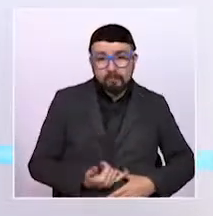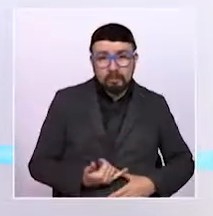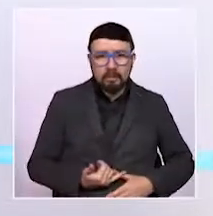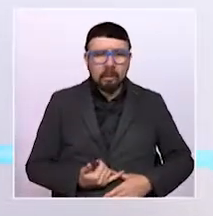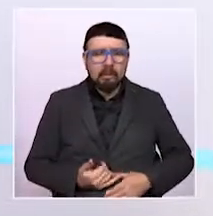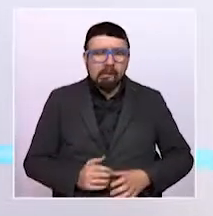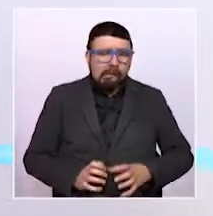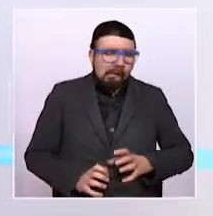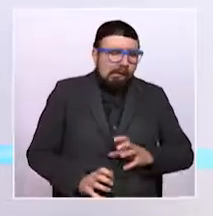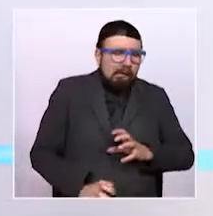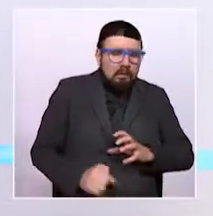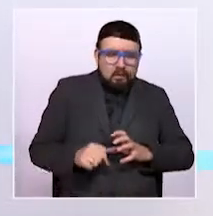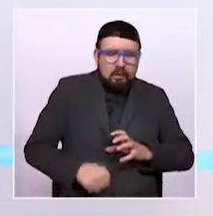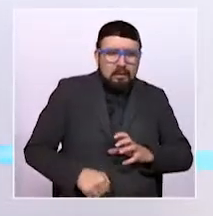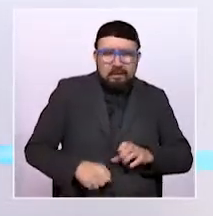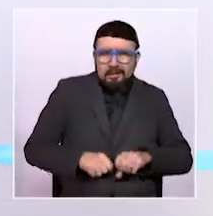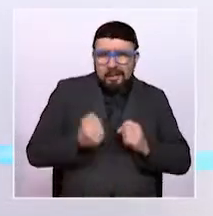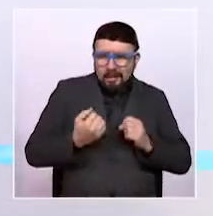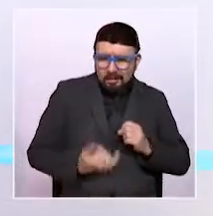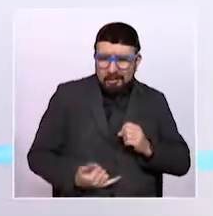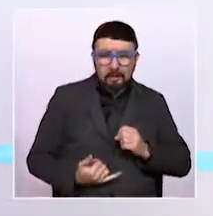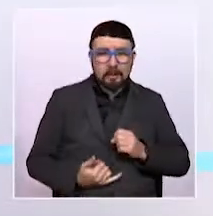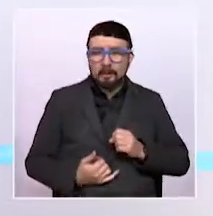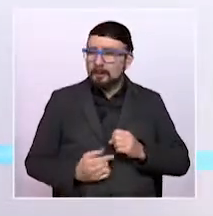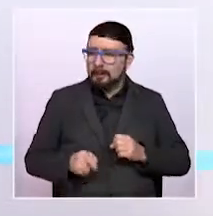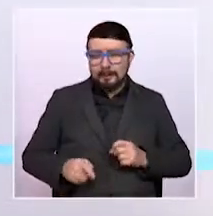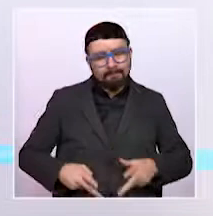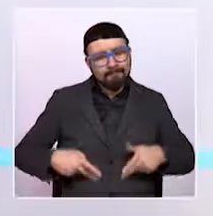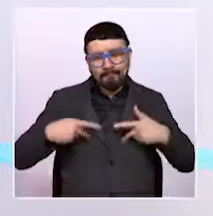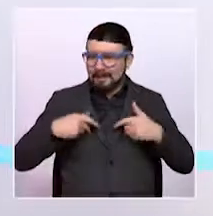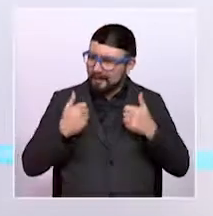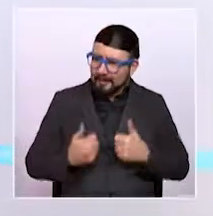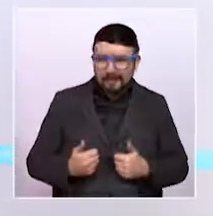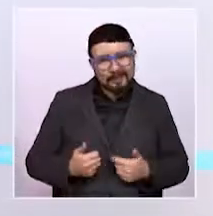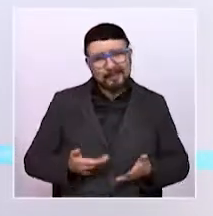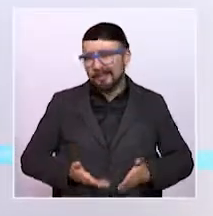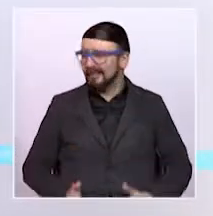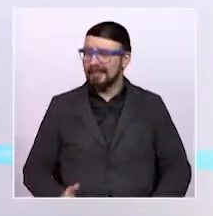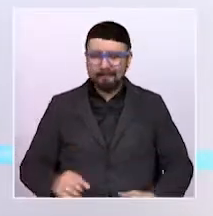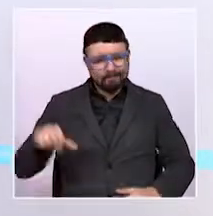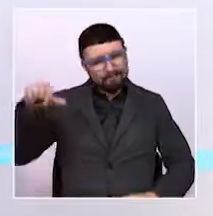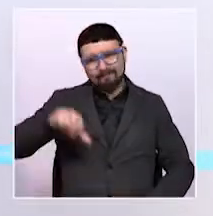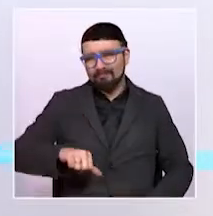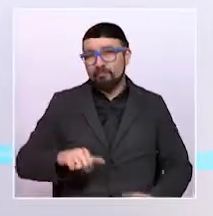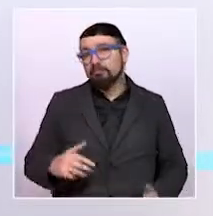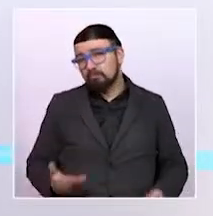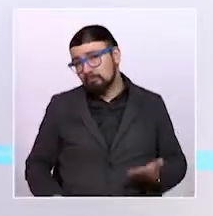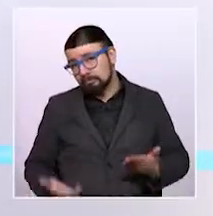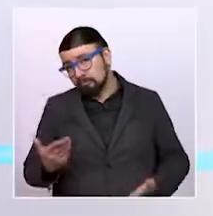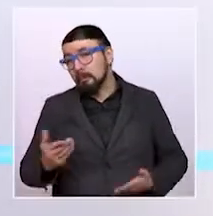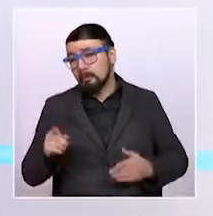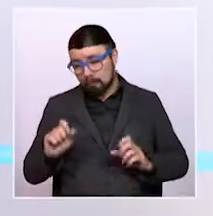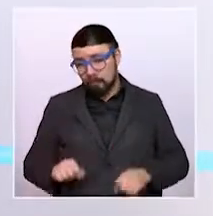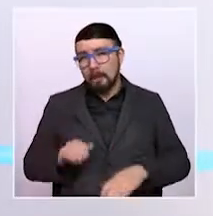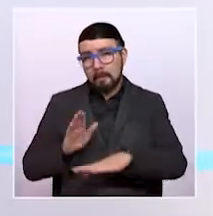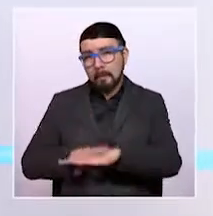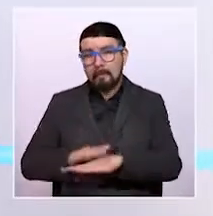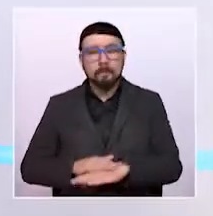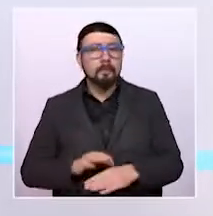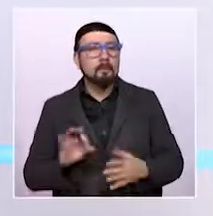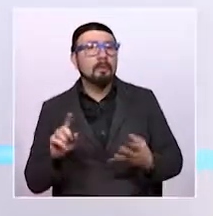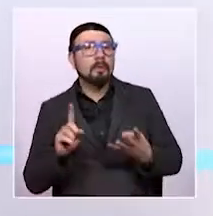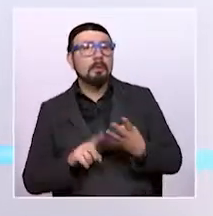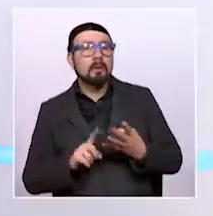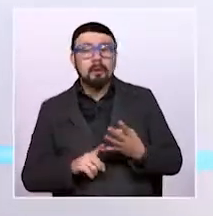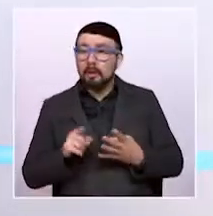que necesita pues que no es compatible con la vida además de esto toda paciente que sufre una violación y hablamos de violación en